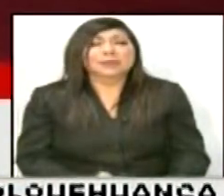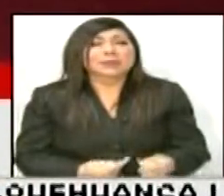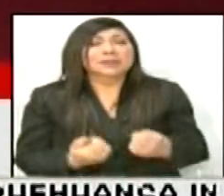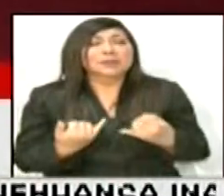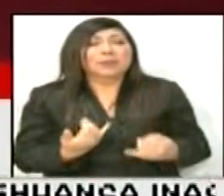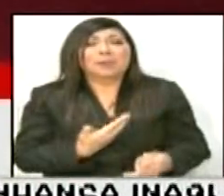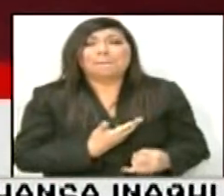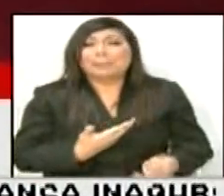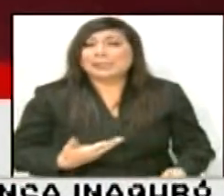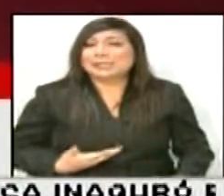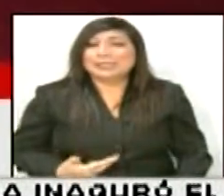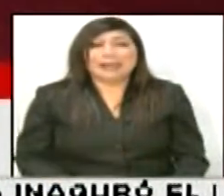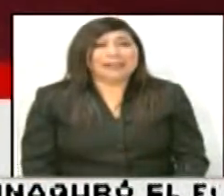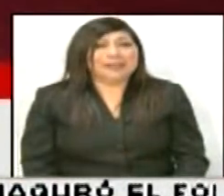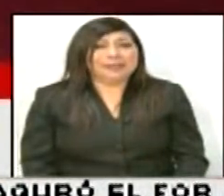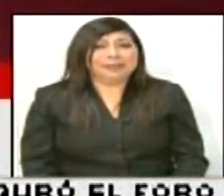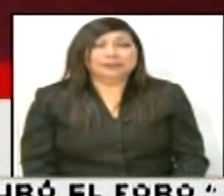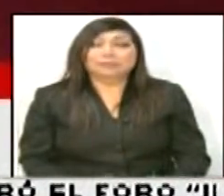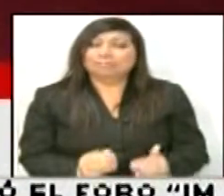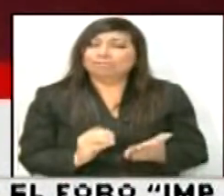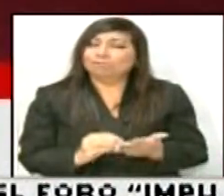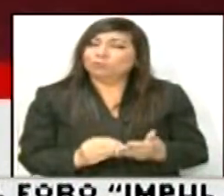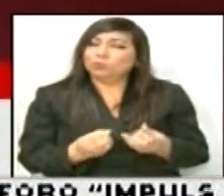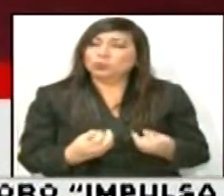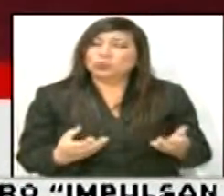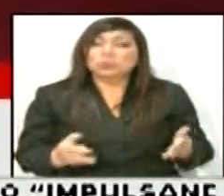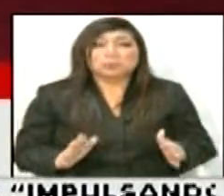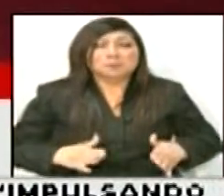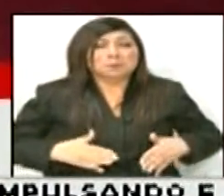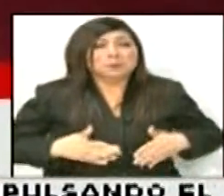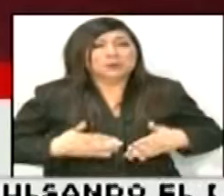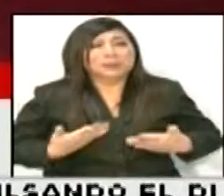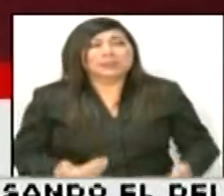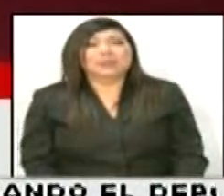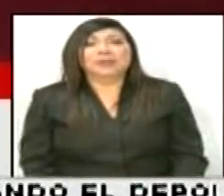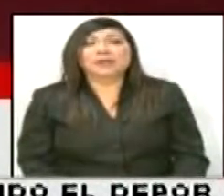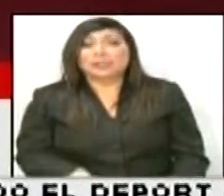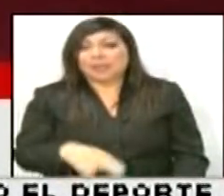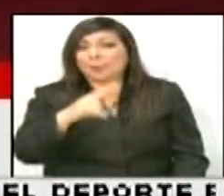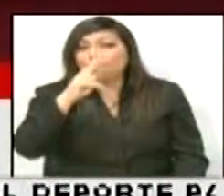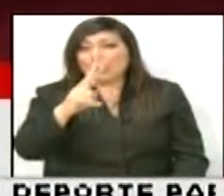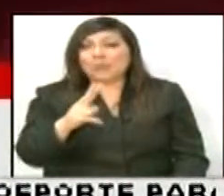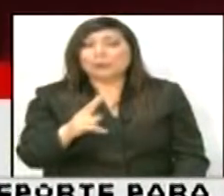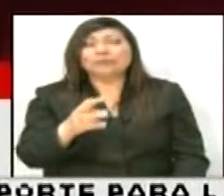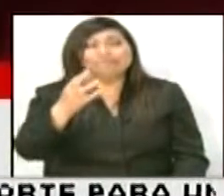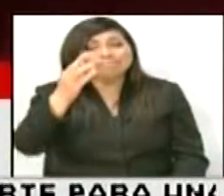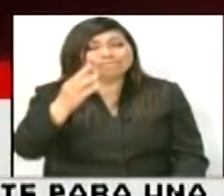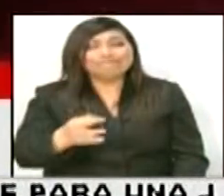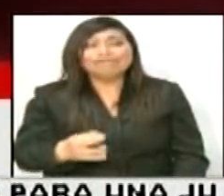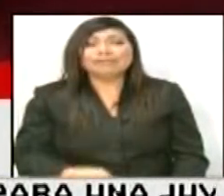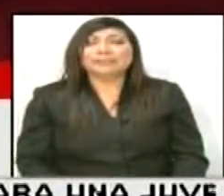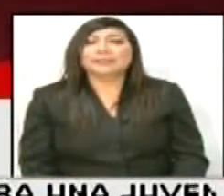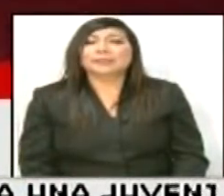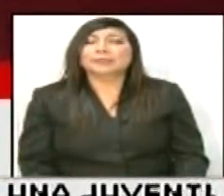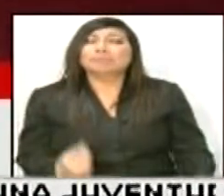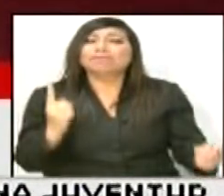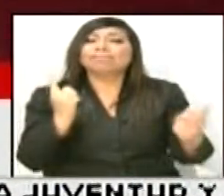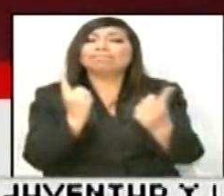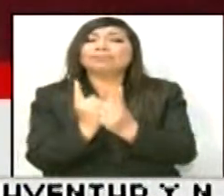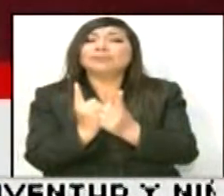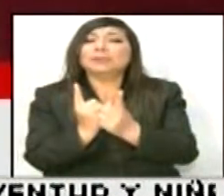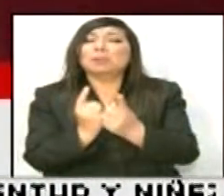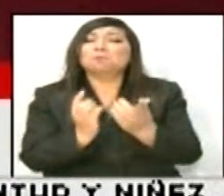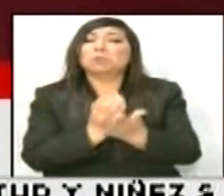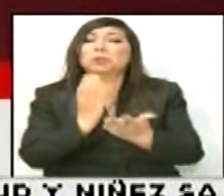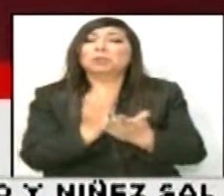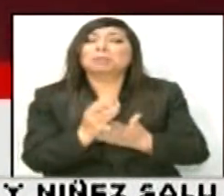actual presidente de la República, va a marcar mucho de esa posibilidad de que el Perú definitivamente haga frente a los